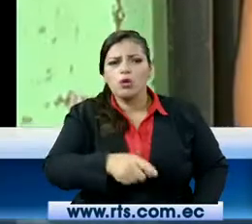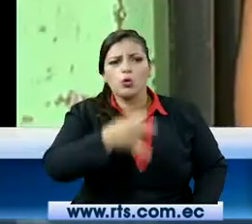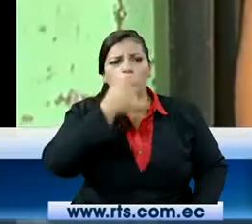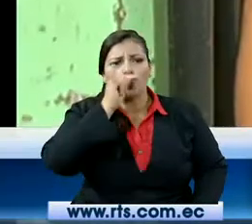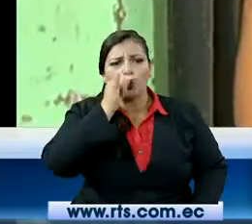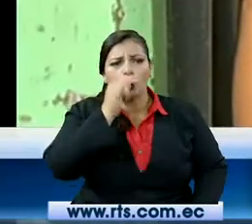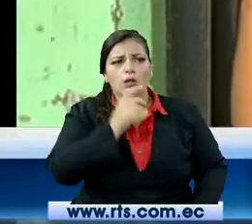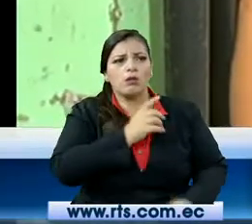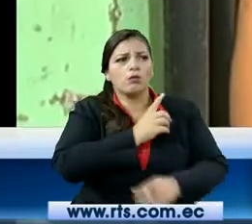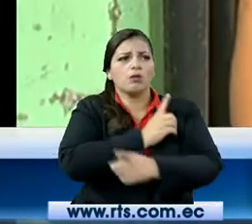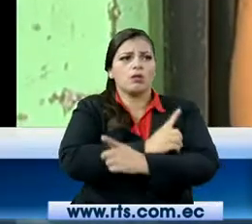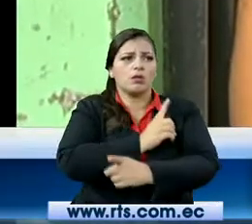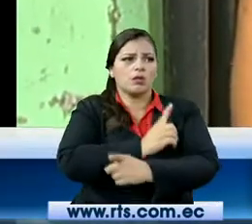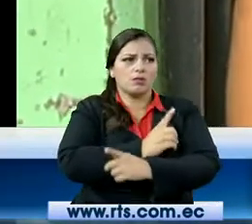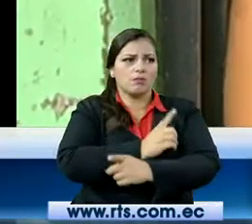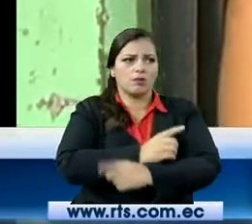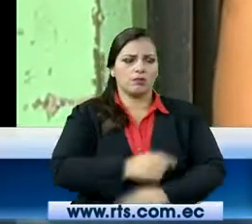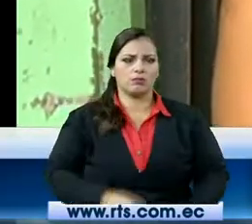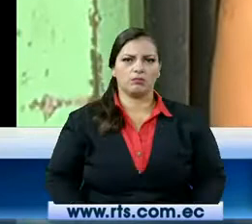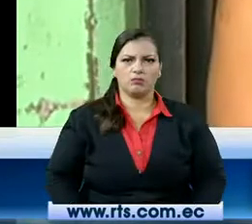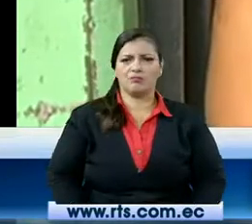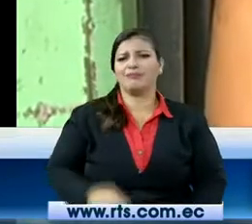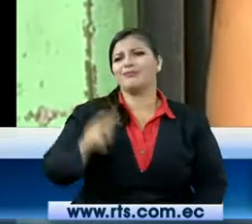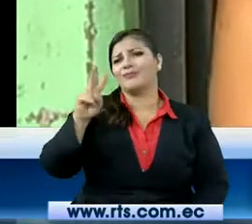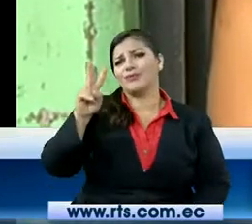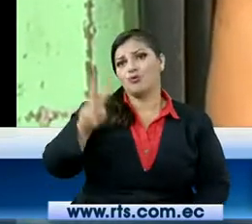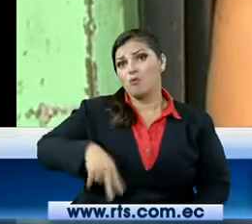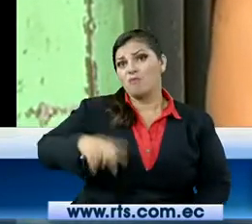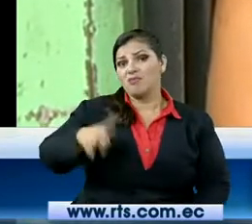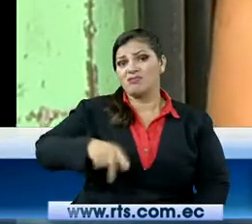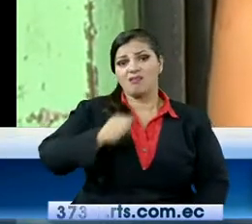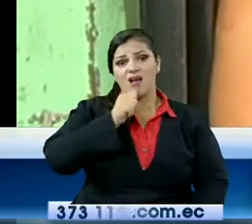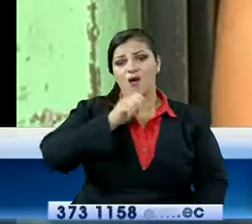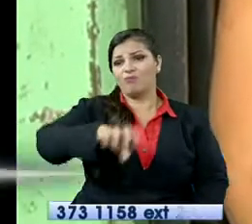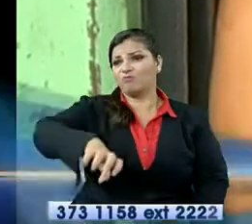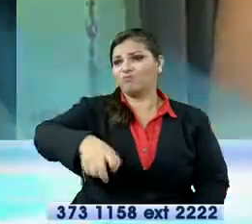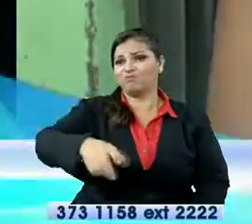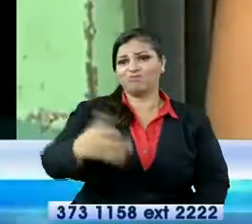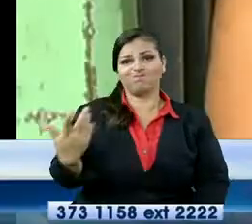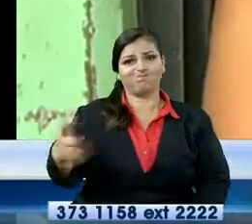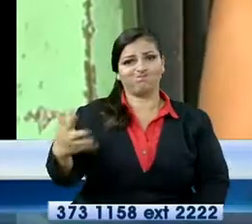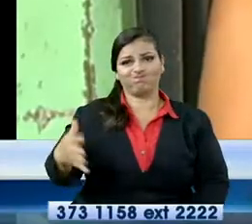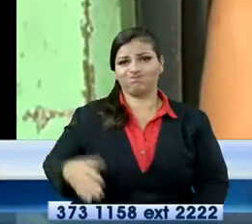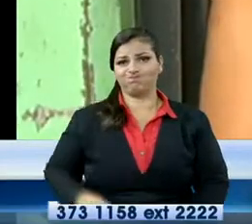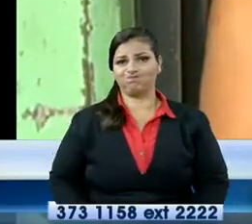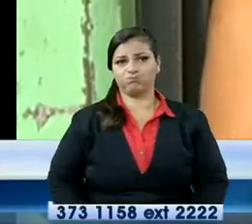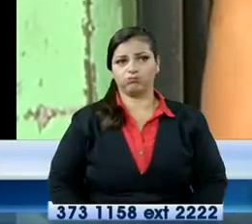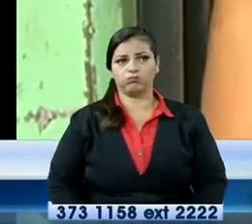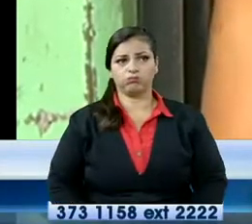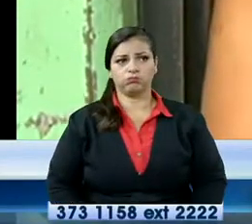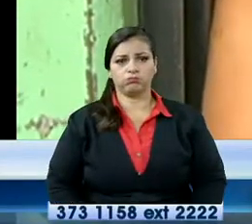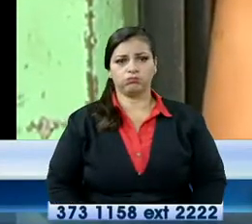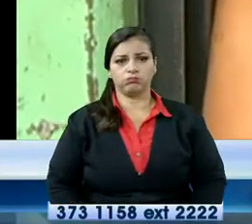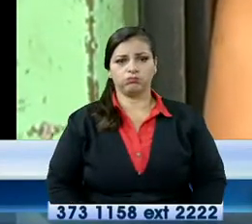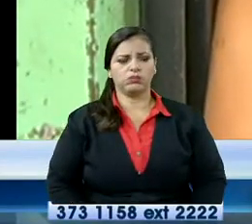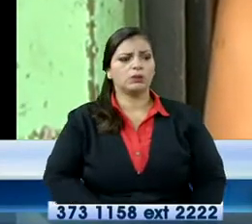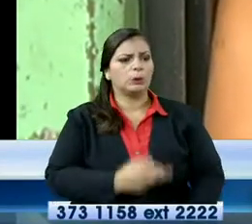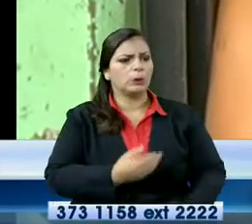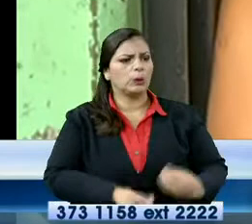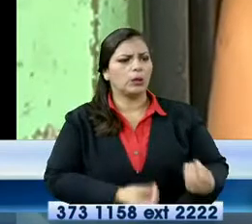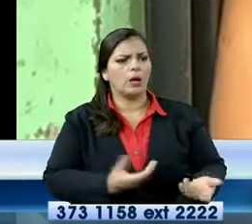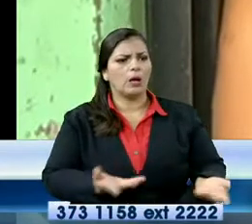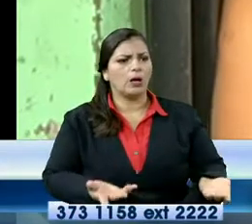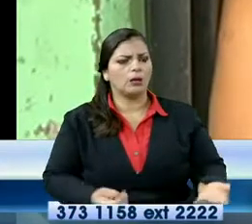imagínense cayeron en aguas dos meses muy bien como la seca la fracción dos meses una cosa estaba sesión como sea comprando